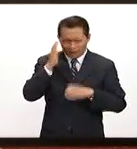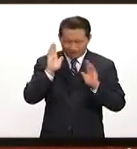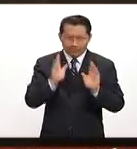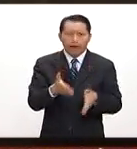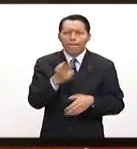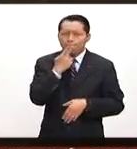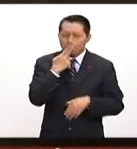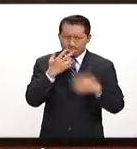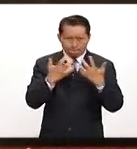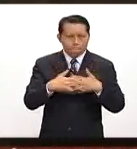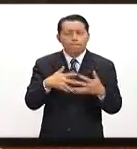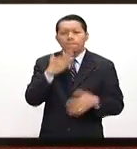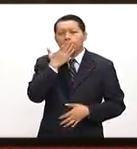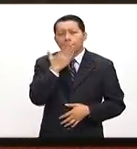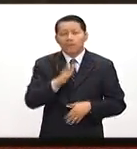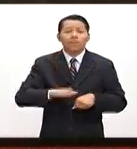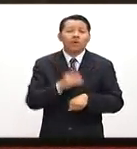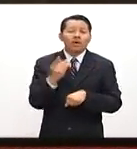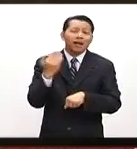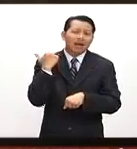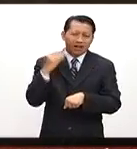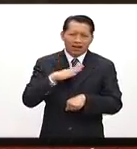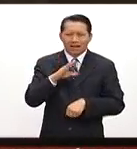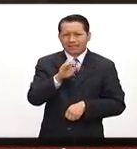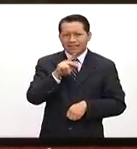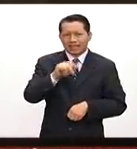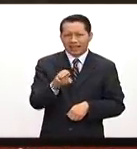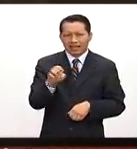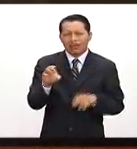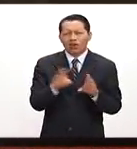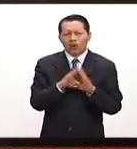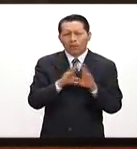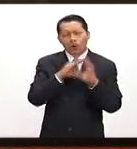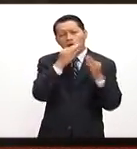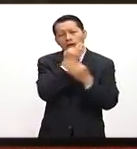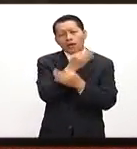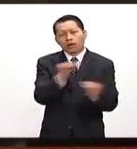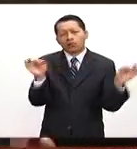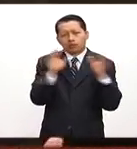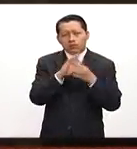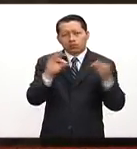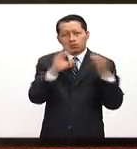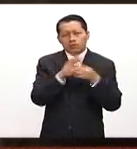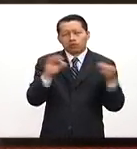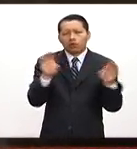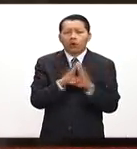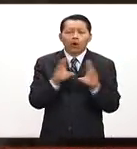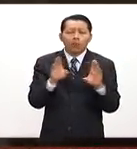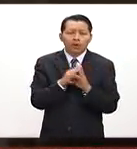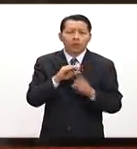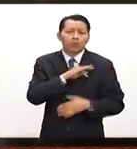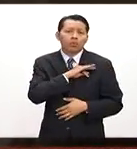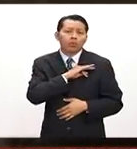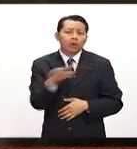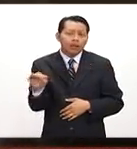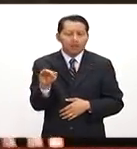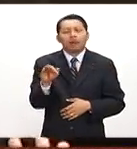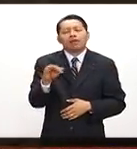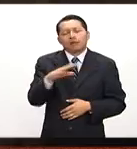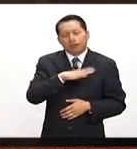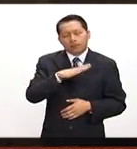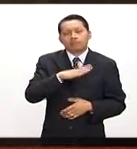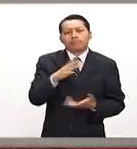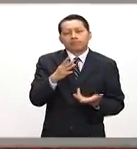al margen del anuncio que hizo la coordinadora de eventualmente regresar,